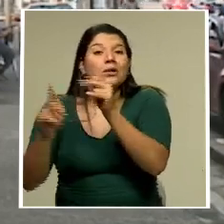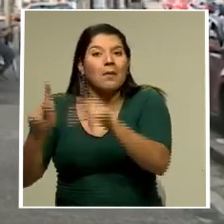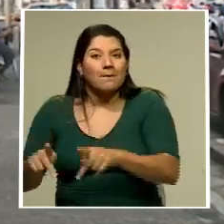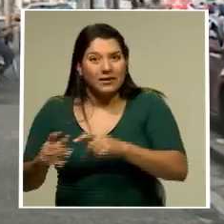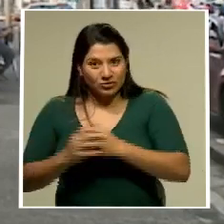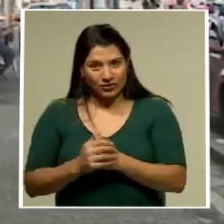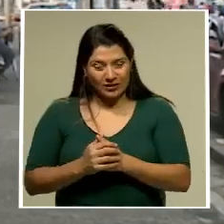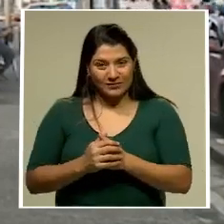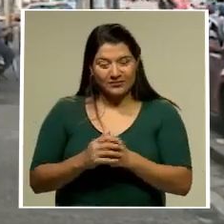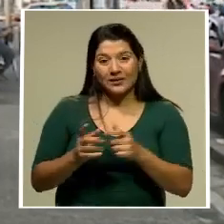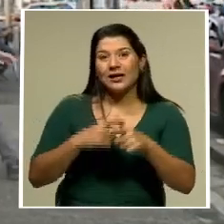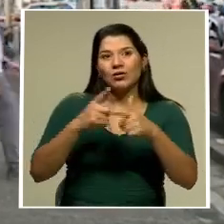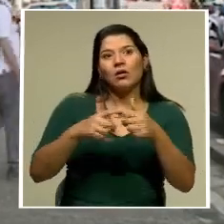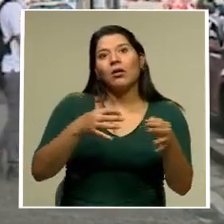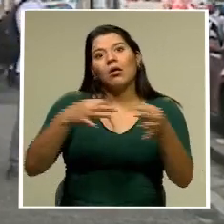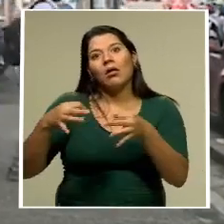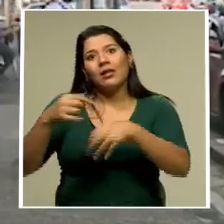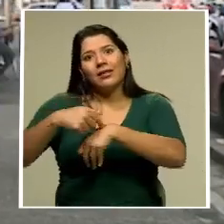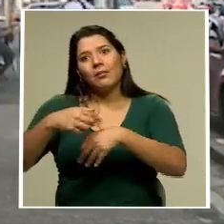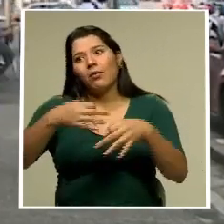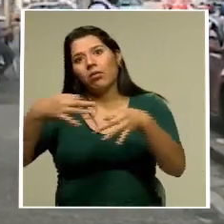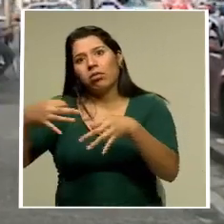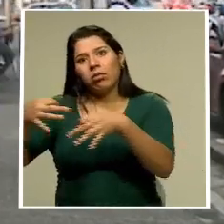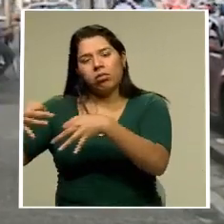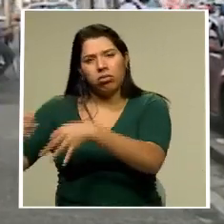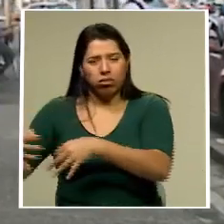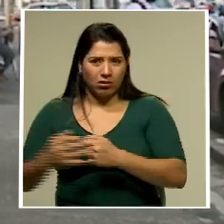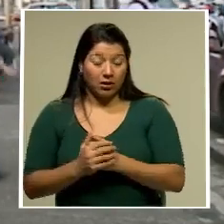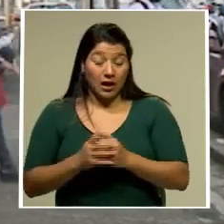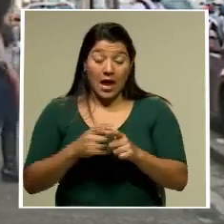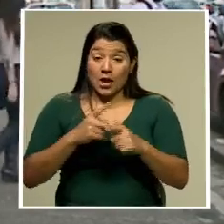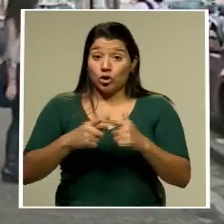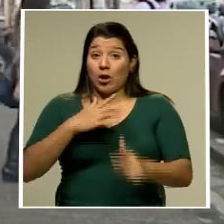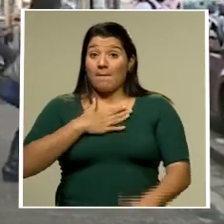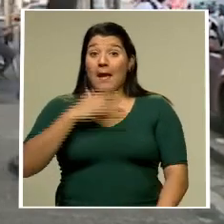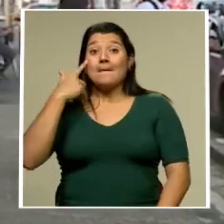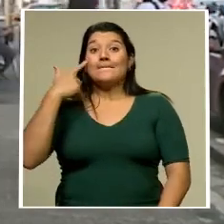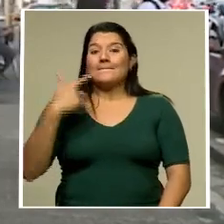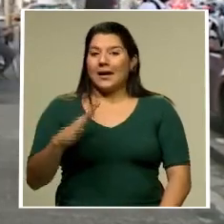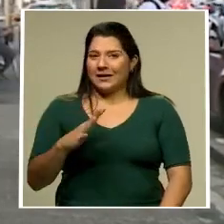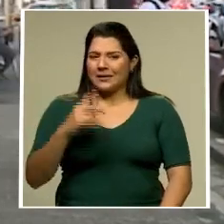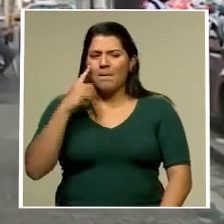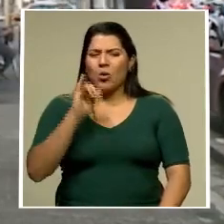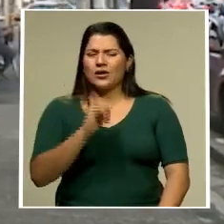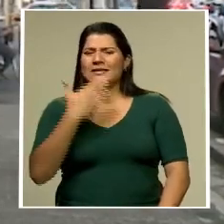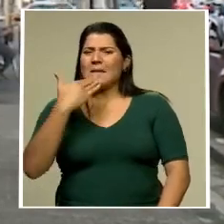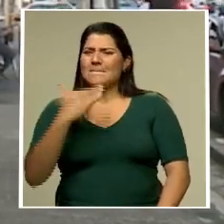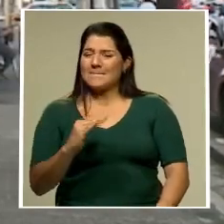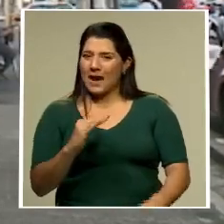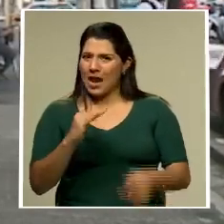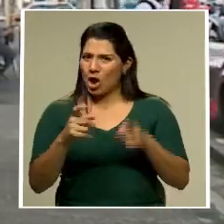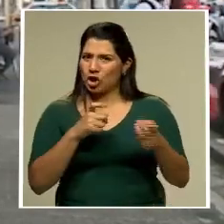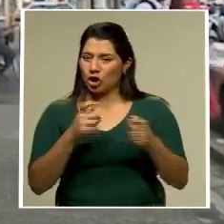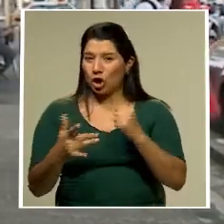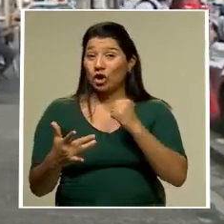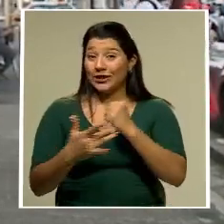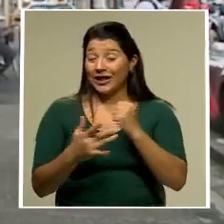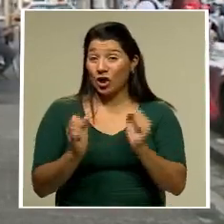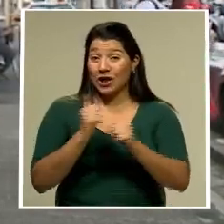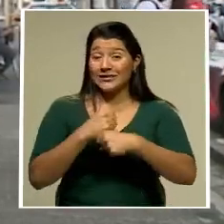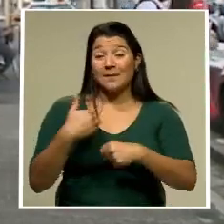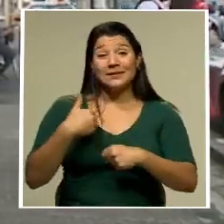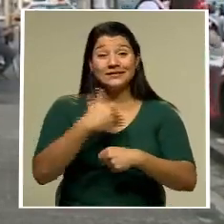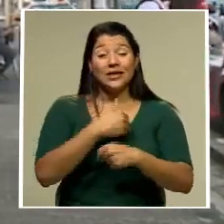para recurrir y puede plantear recursos. Así que por lo que yo veo, y por ese mal manejo técnico que ha hecho el Ministerio Público de esta